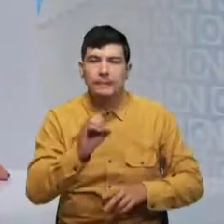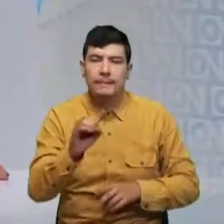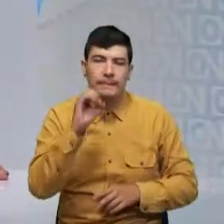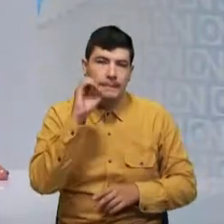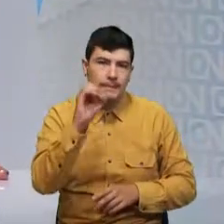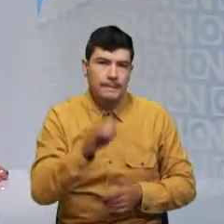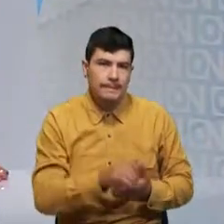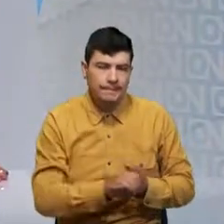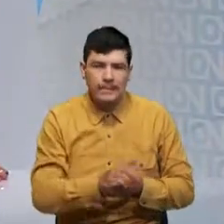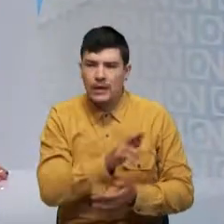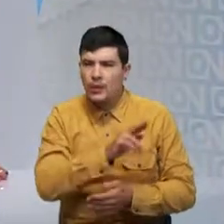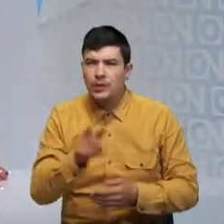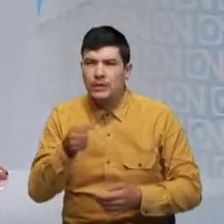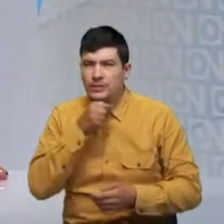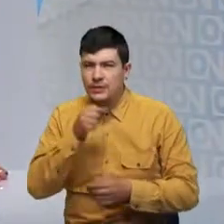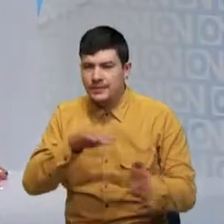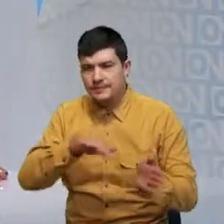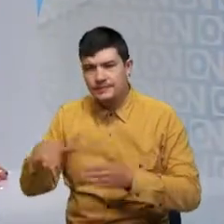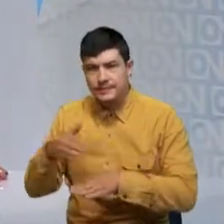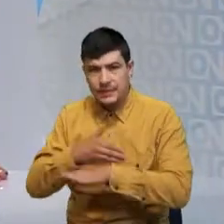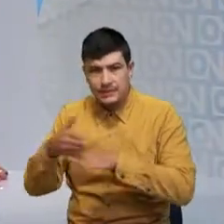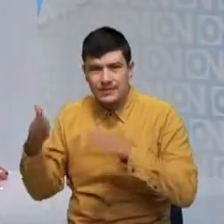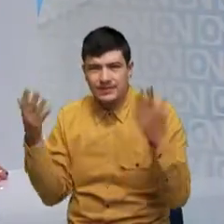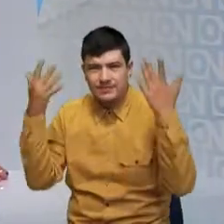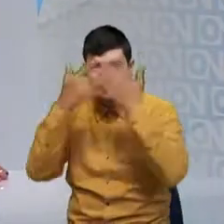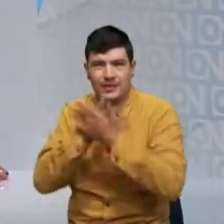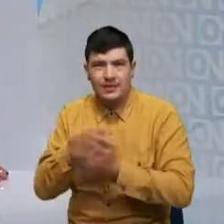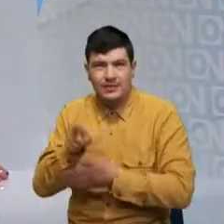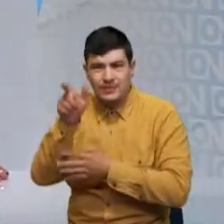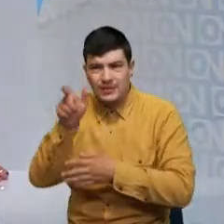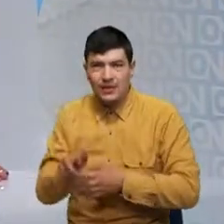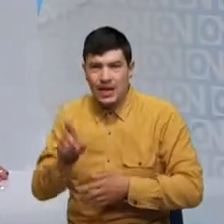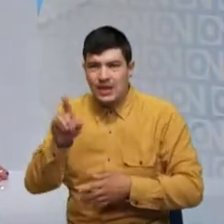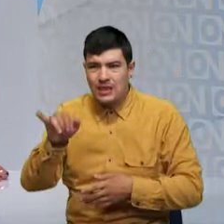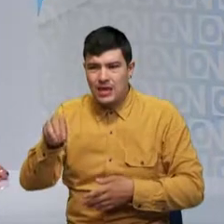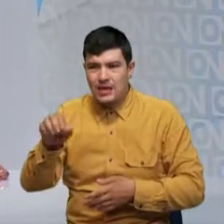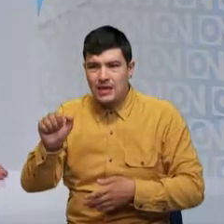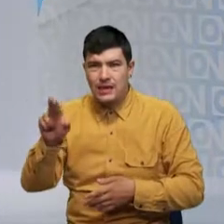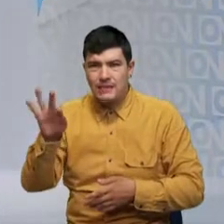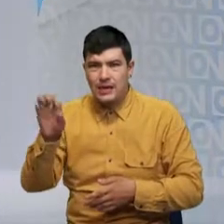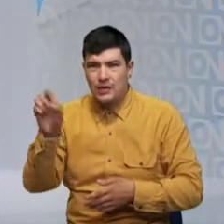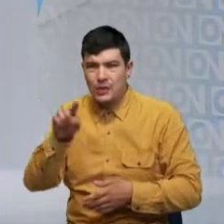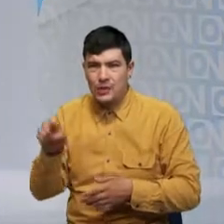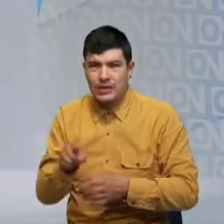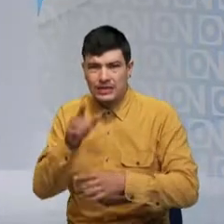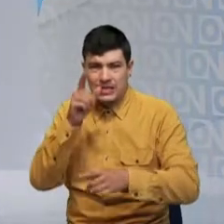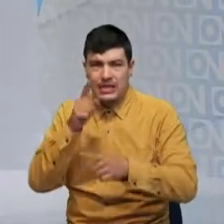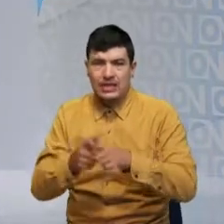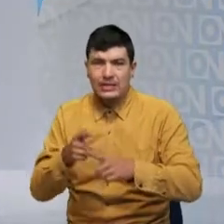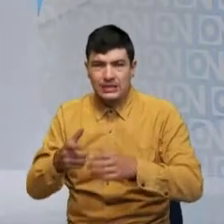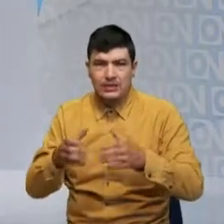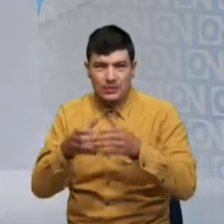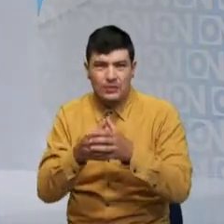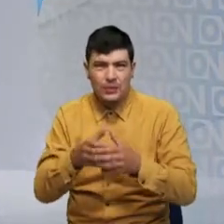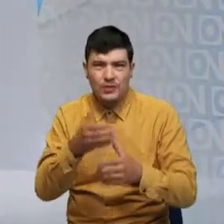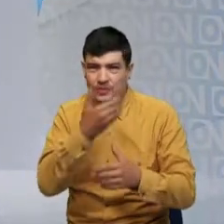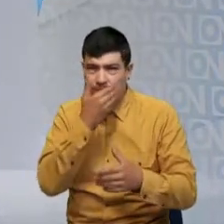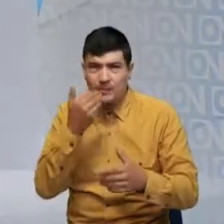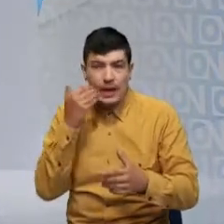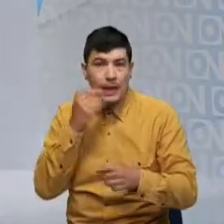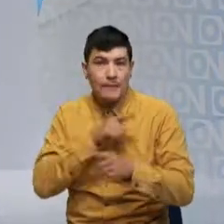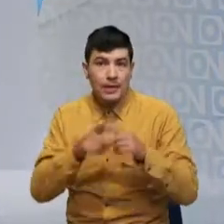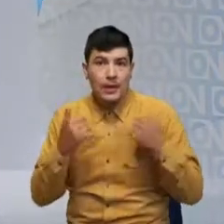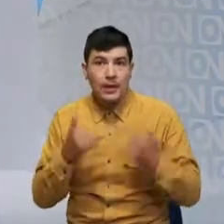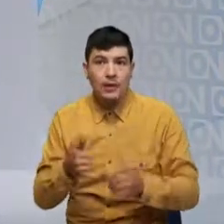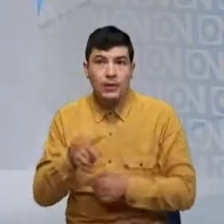y en otras noticias luego de la confusa muerte del ex militante de inversores a manos del ejército nacional en convención norte de santander aún la